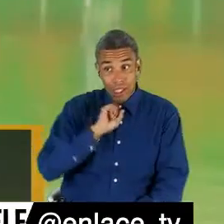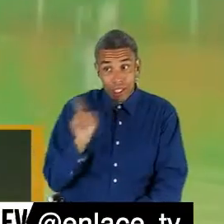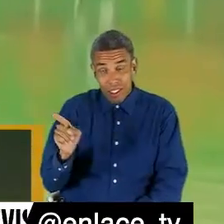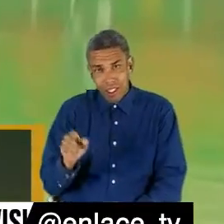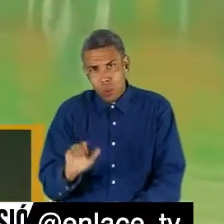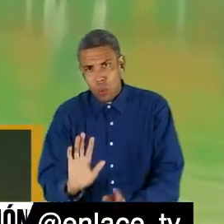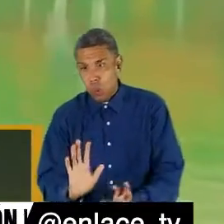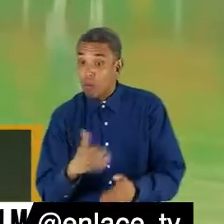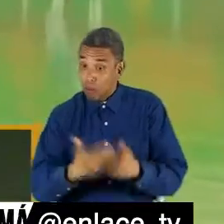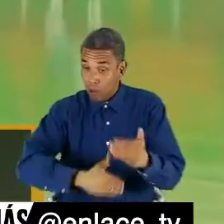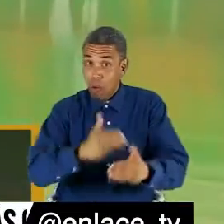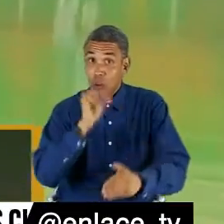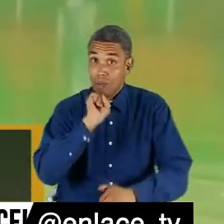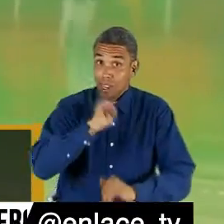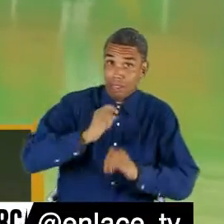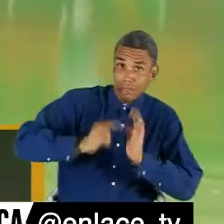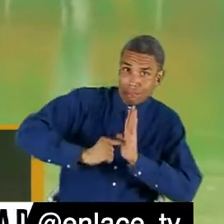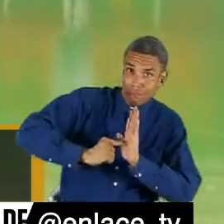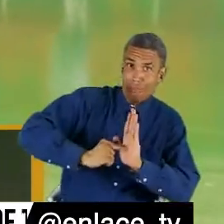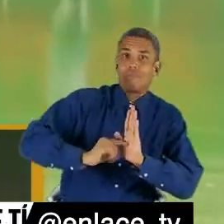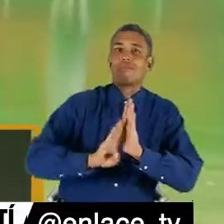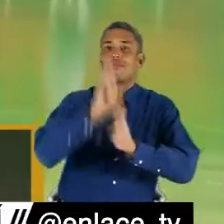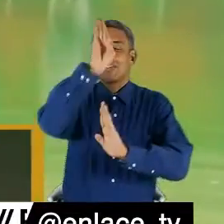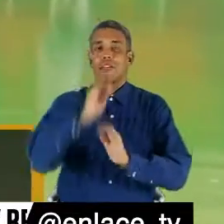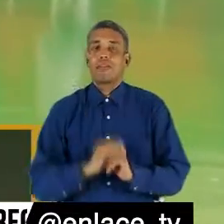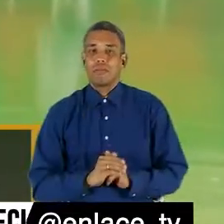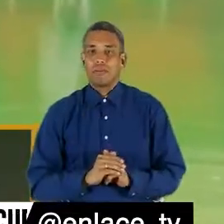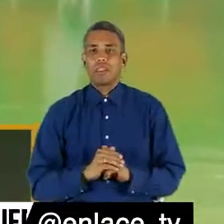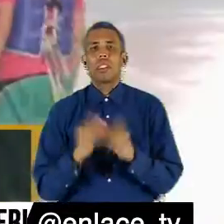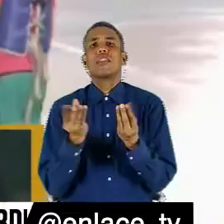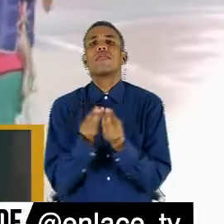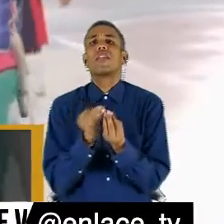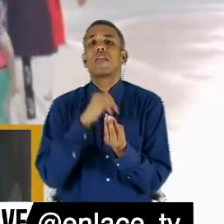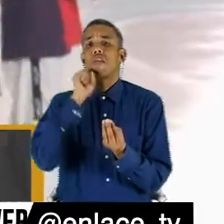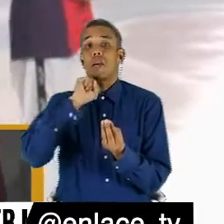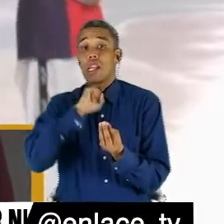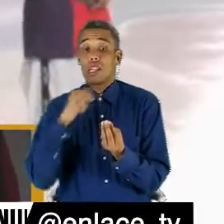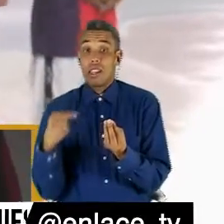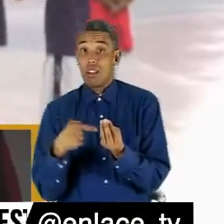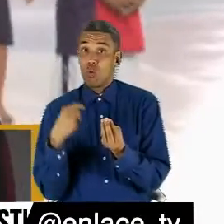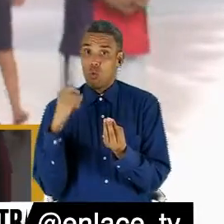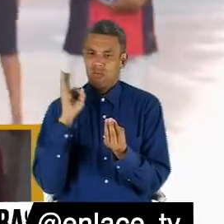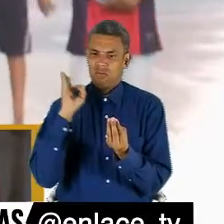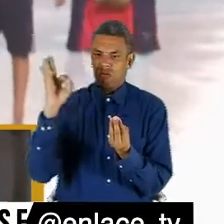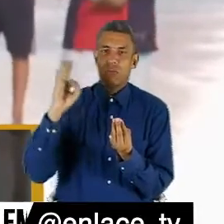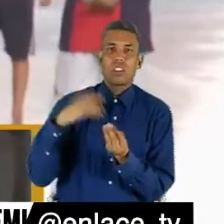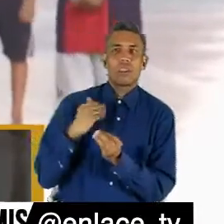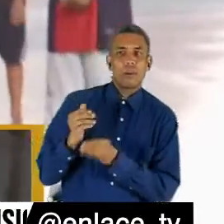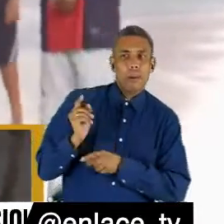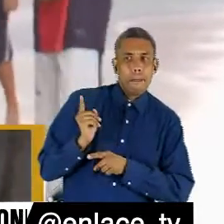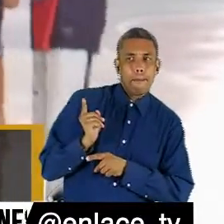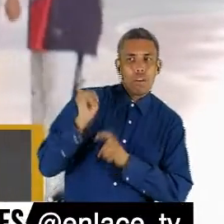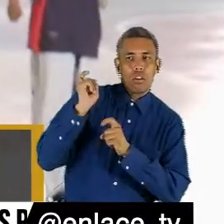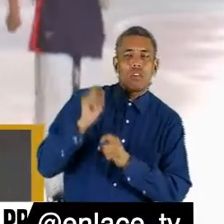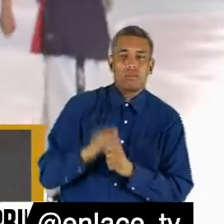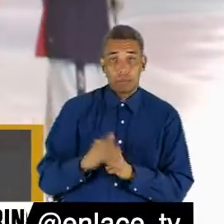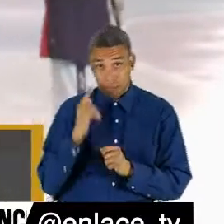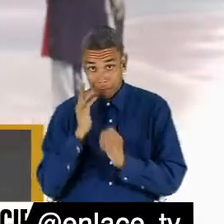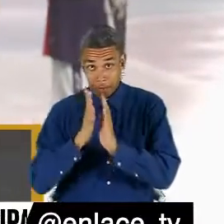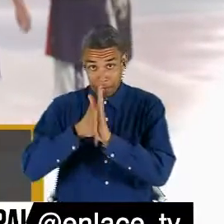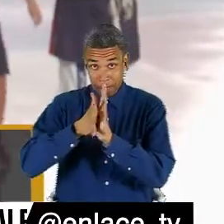otros. Con muy buenos representantes viaja el seleccionado barranqueño. Bueno, la selección lleva a Astrid Cisneros, que es la